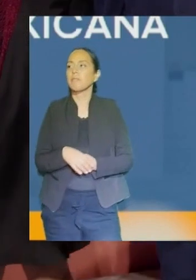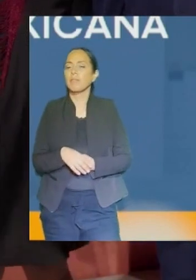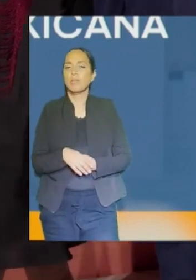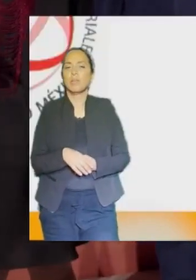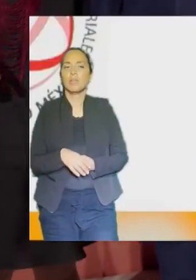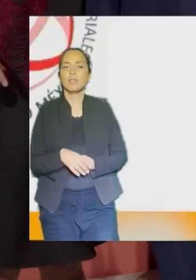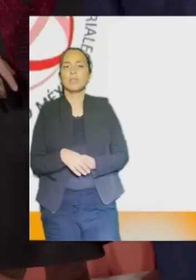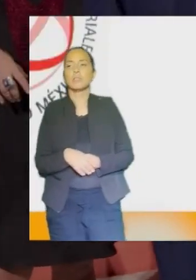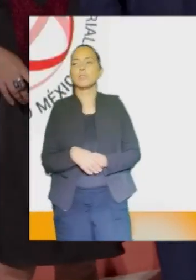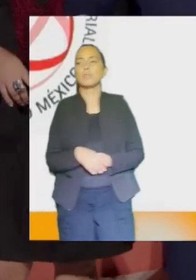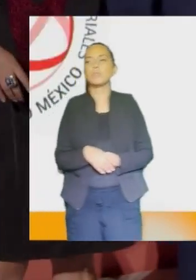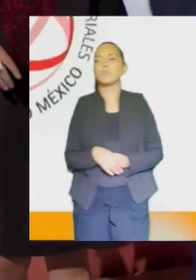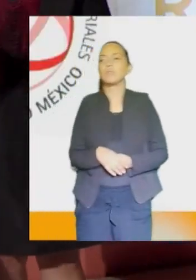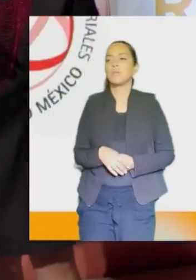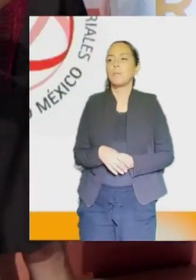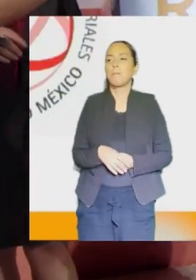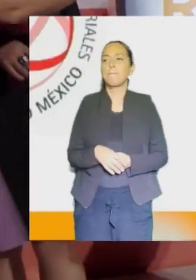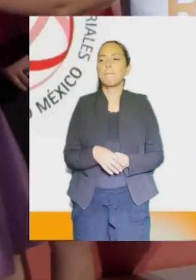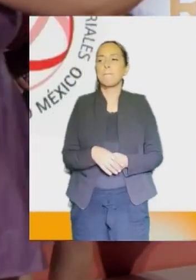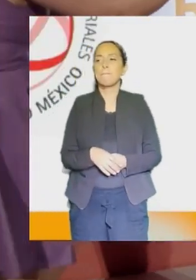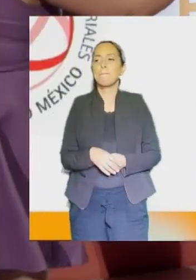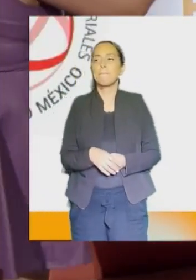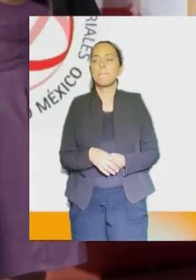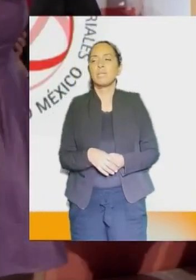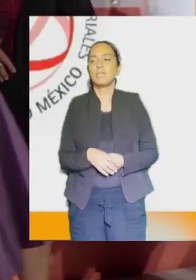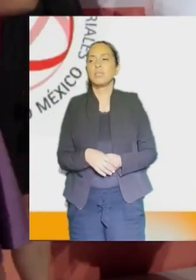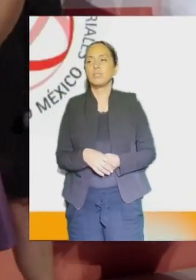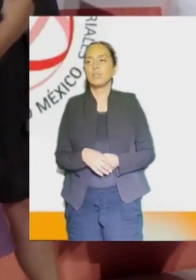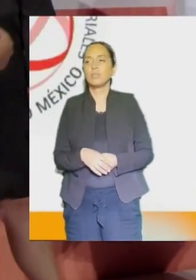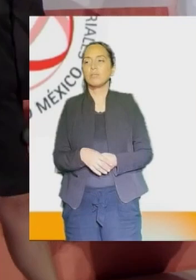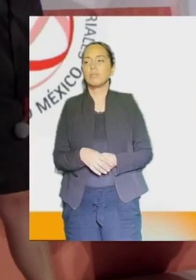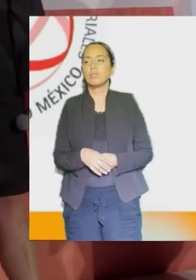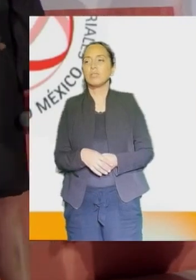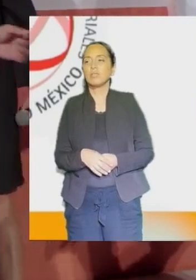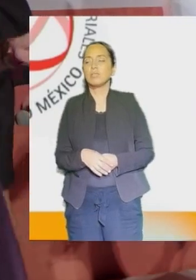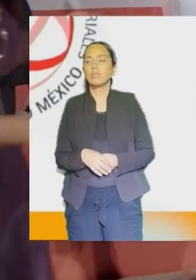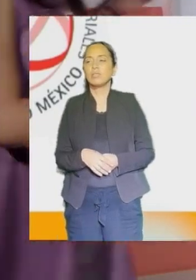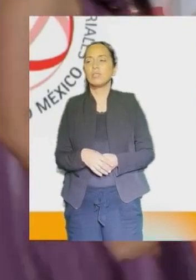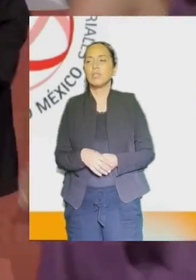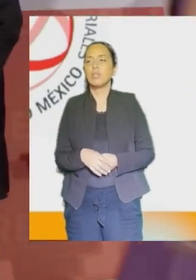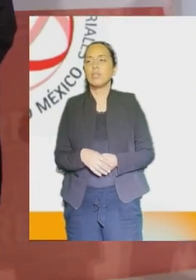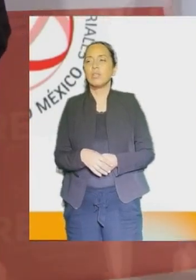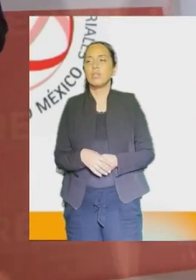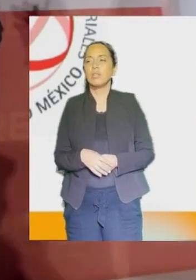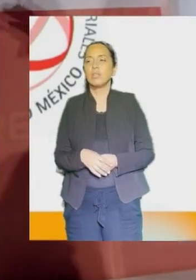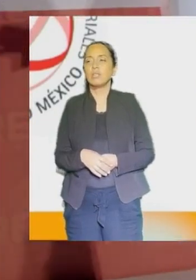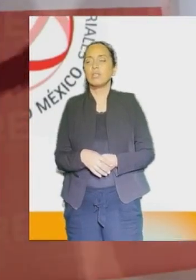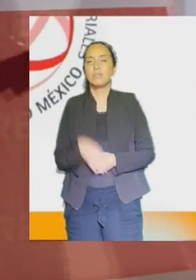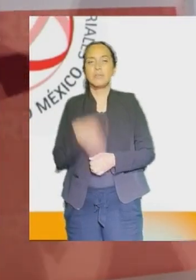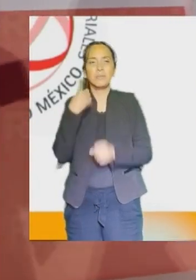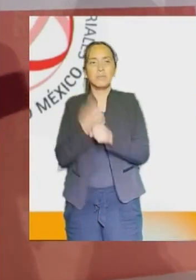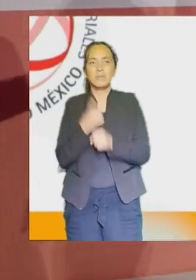viendo. Ah, ya tengo Switch. Ah, muy bien. Bueno, lo primero aquí es que… Para allá, ¿verdad? Lo primero acá es